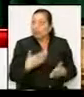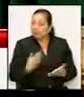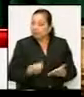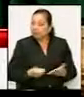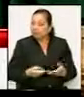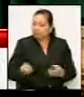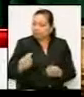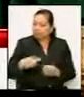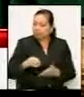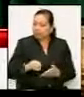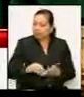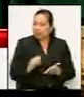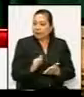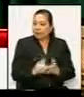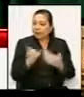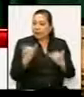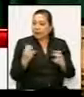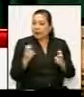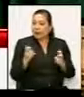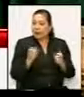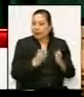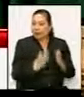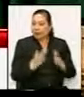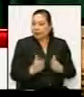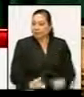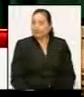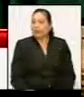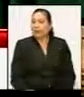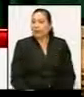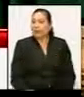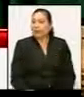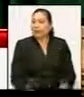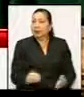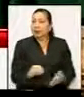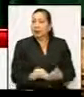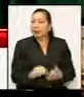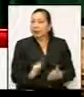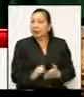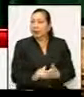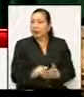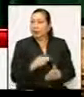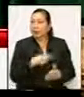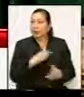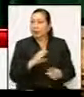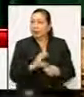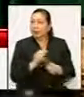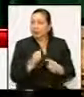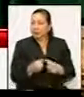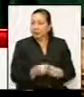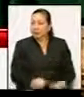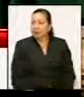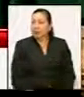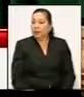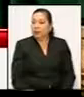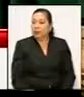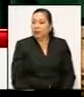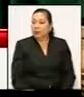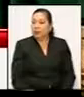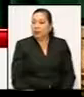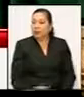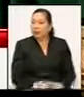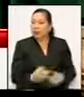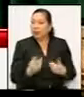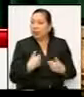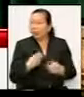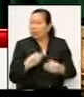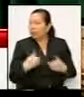sumar? Entonces, este tema de la articulación es un tema que desde el Ministerio de Agricultura y específicamente desde la Dirección General